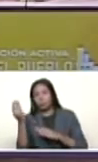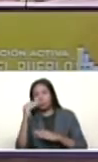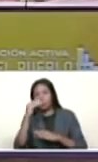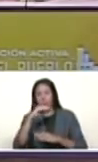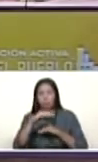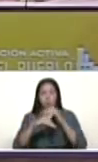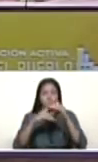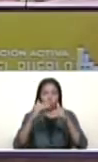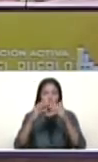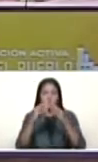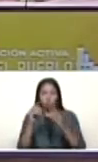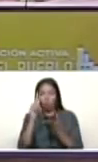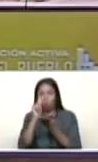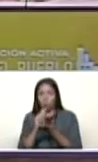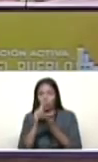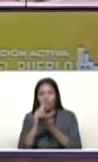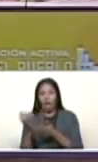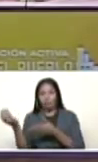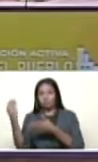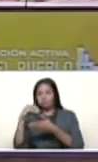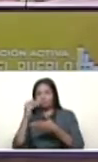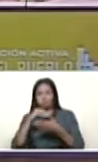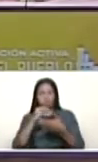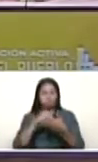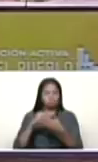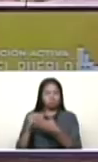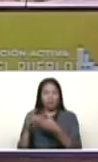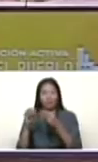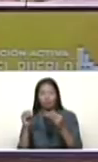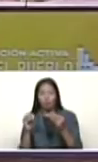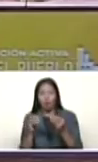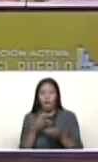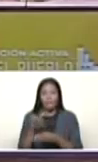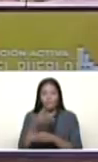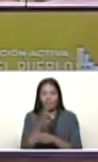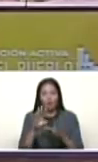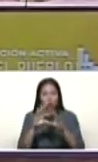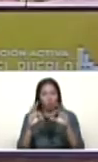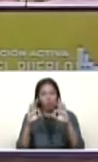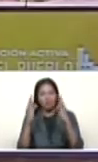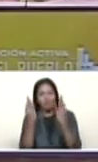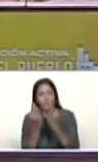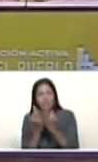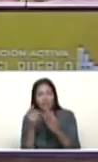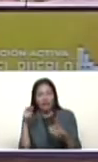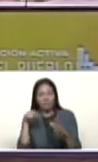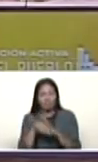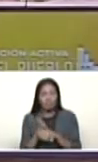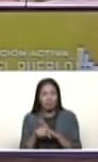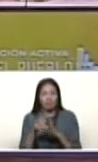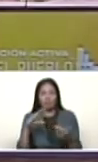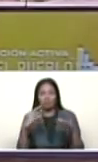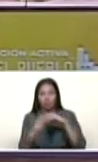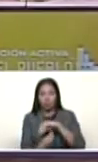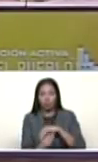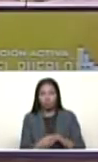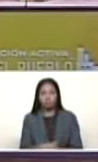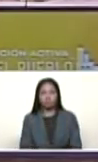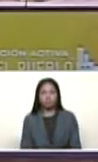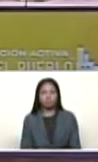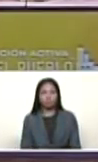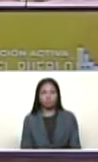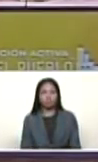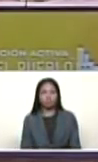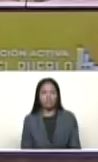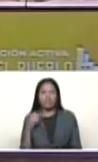elevar el número de toneladas para que el pescado llegue a la familia. ¿A través de qué? Del sistema CLAP. A través